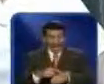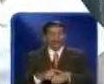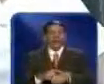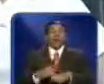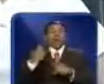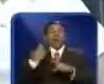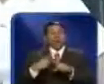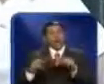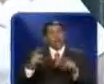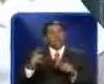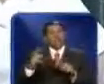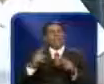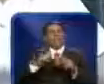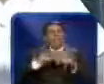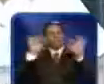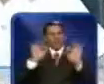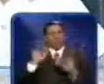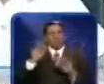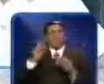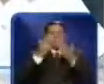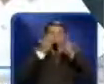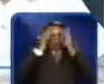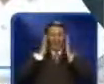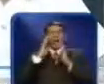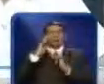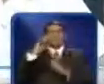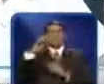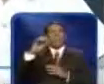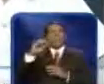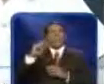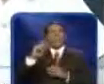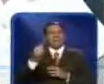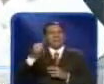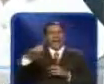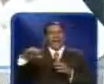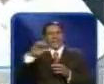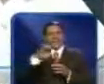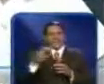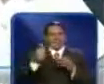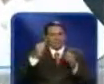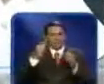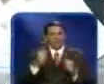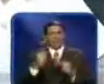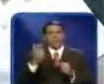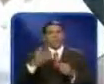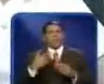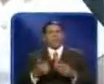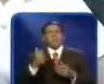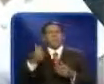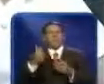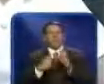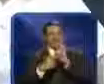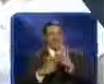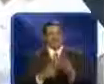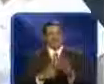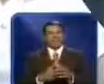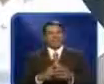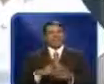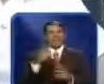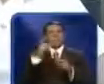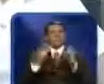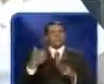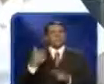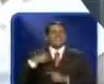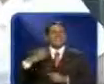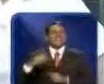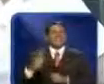utilizamos otro tipo de máscara de mandarina que es más rica en aceites esenciales para que la piel pueda estar mucho más hidratada, porque son personas que requieren de un